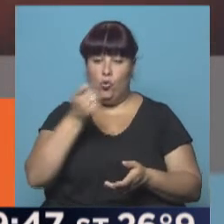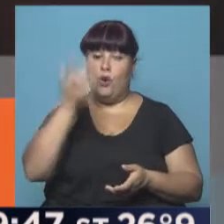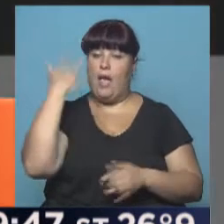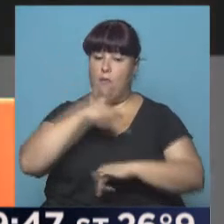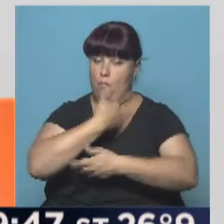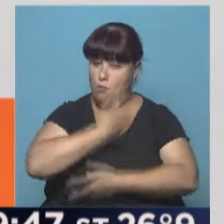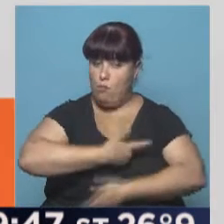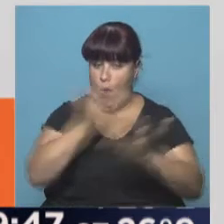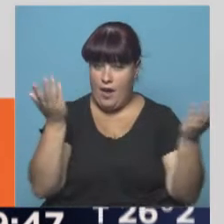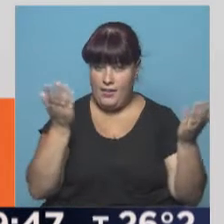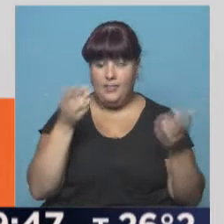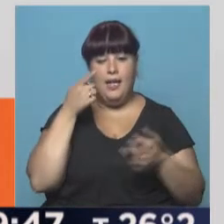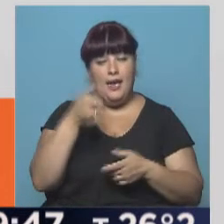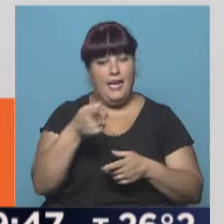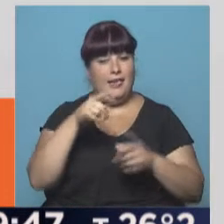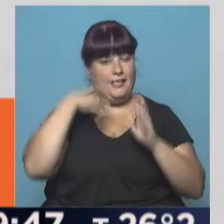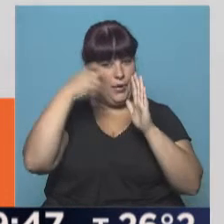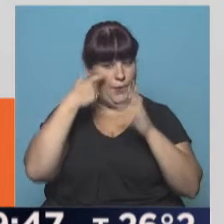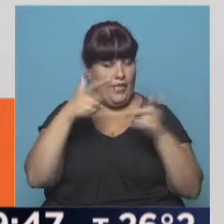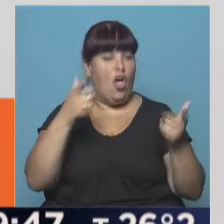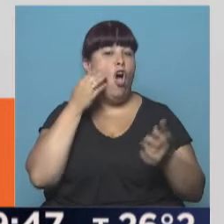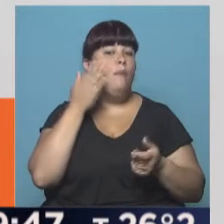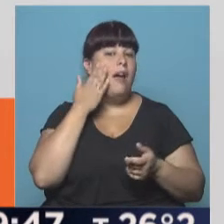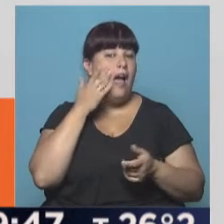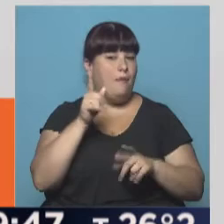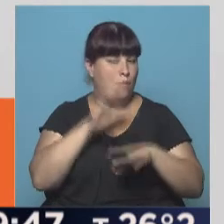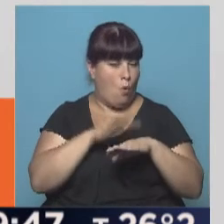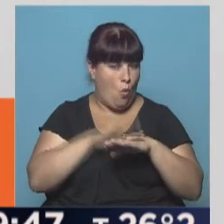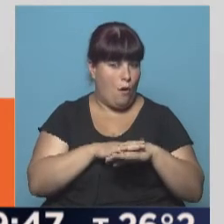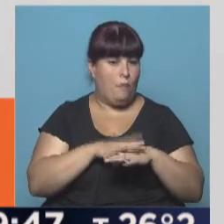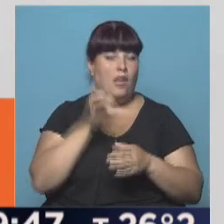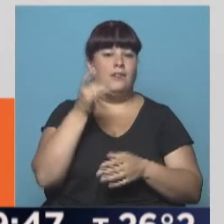difundir, y estas son las imágenes del sospechoso del atentado en Estambul.